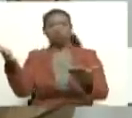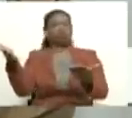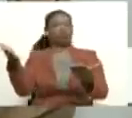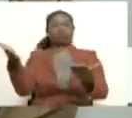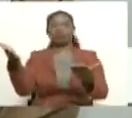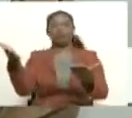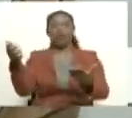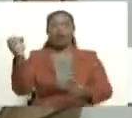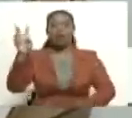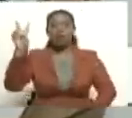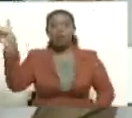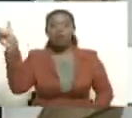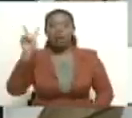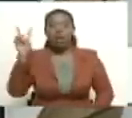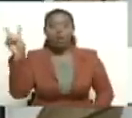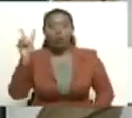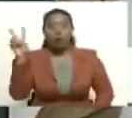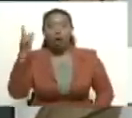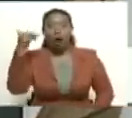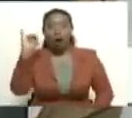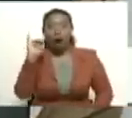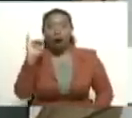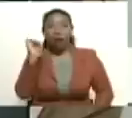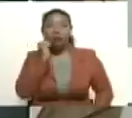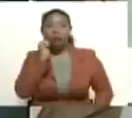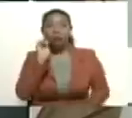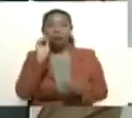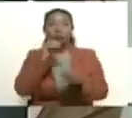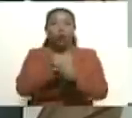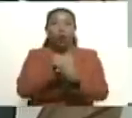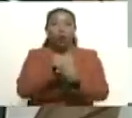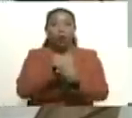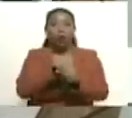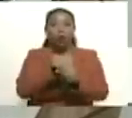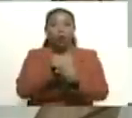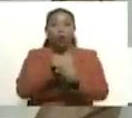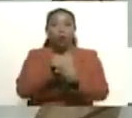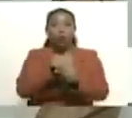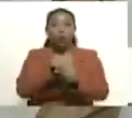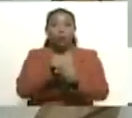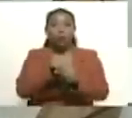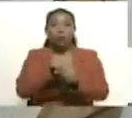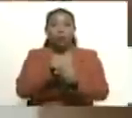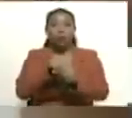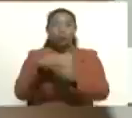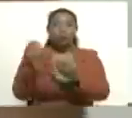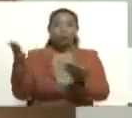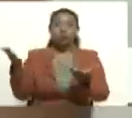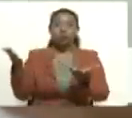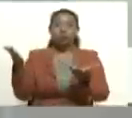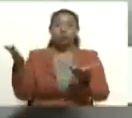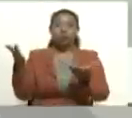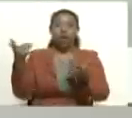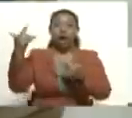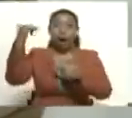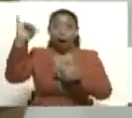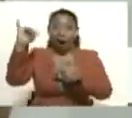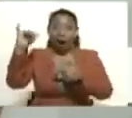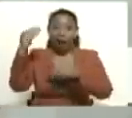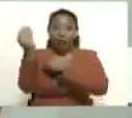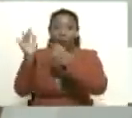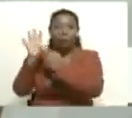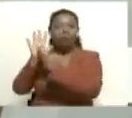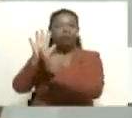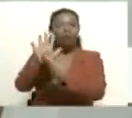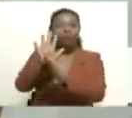20 Venezuela pidiendo invasión en un remitido. Es que es tal ejercicio de barbarie